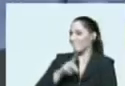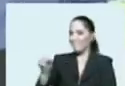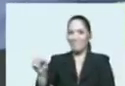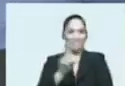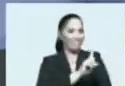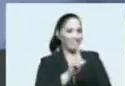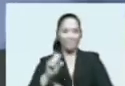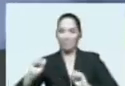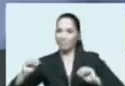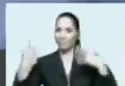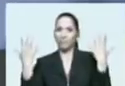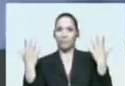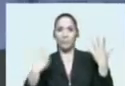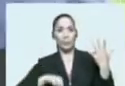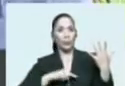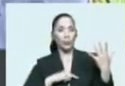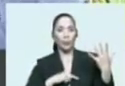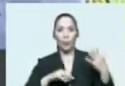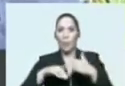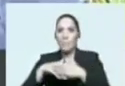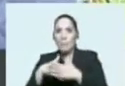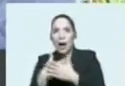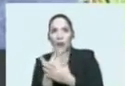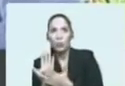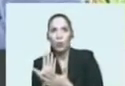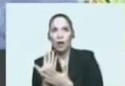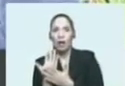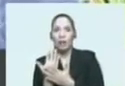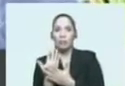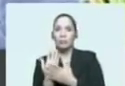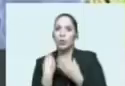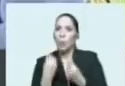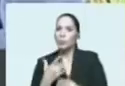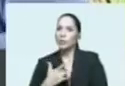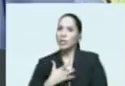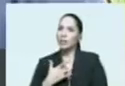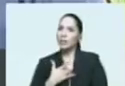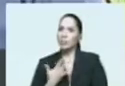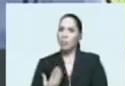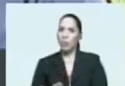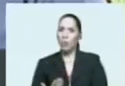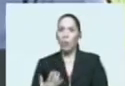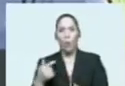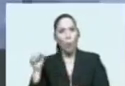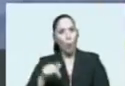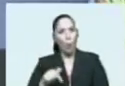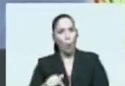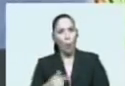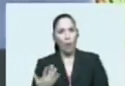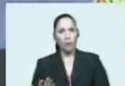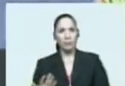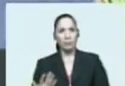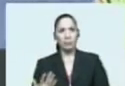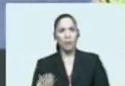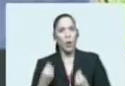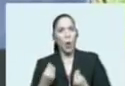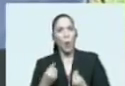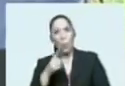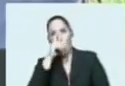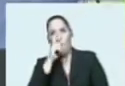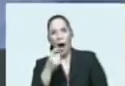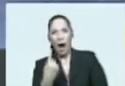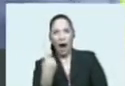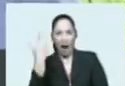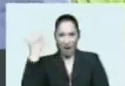como estábamos esa madrugada y como estábamos y como estamos hoy como estábamos hace un año